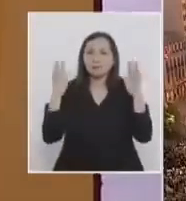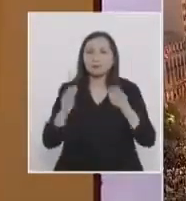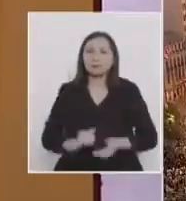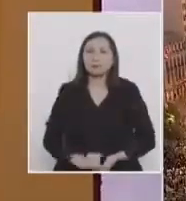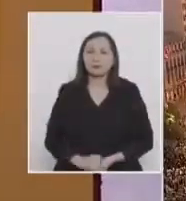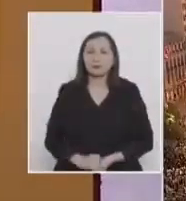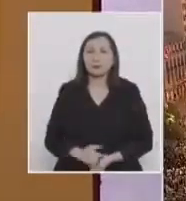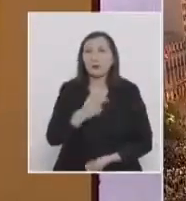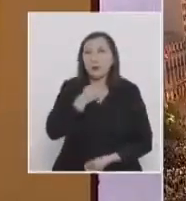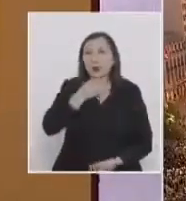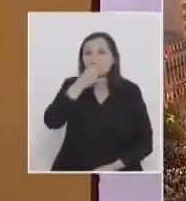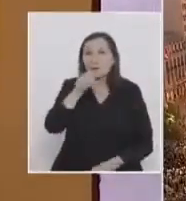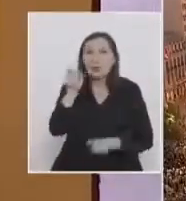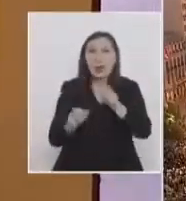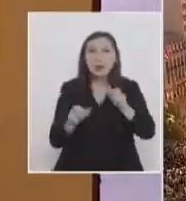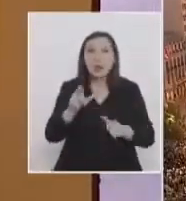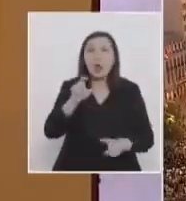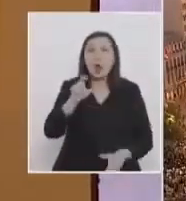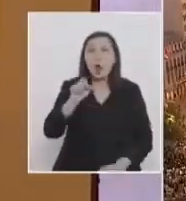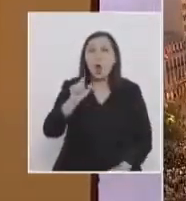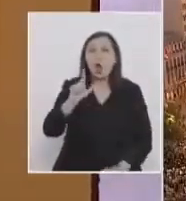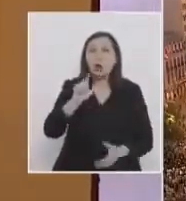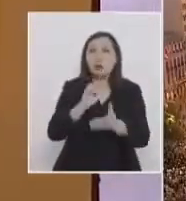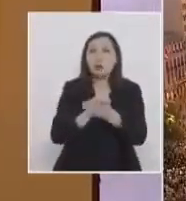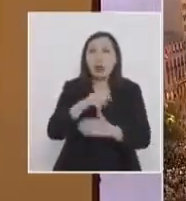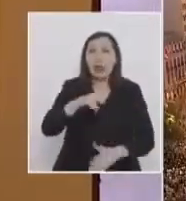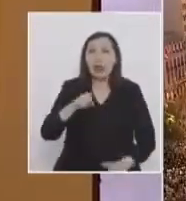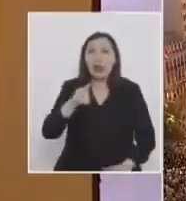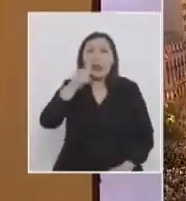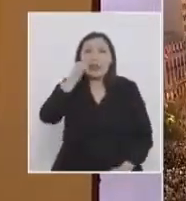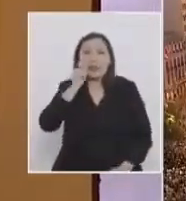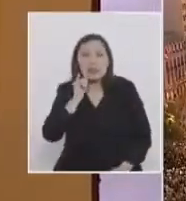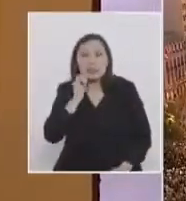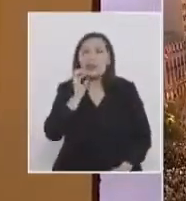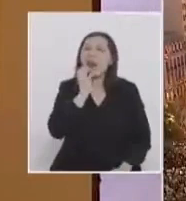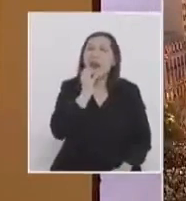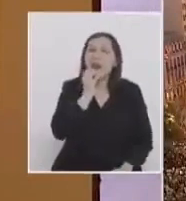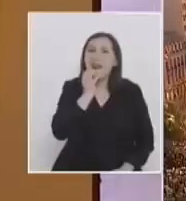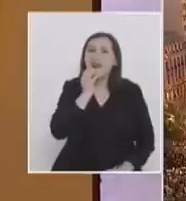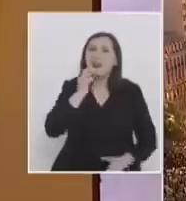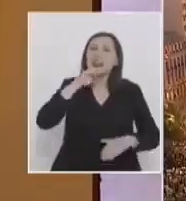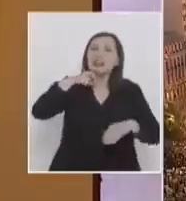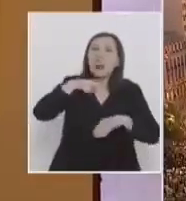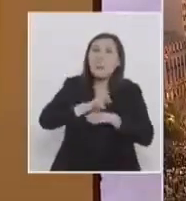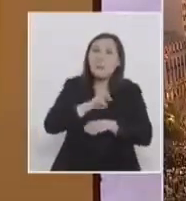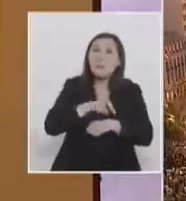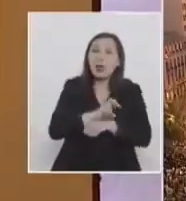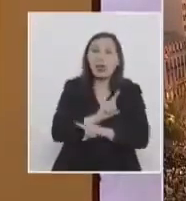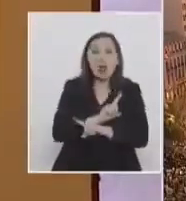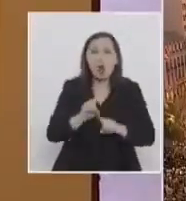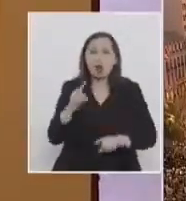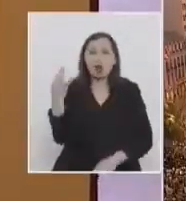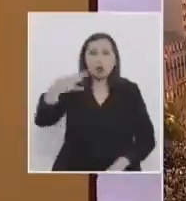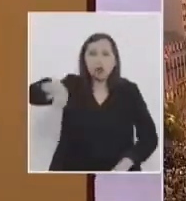Quiero decirle a la gente de Colchane, a la gente de Iquique, de Antofagasta, de San Pedro, que no van a estar solos.